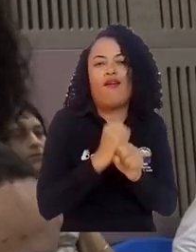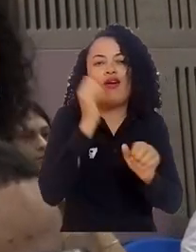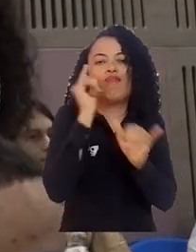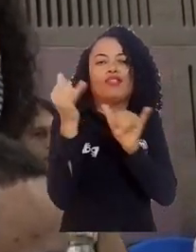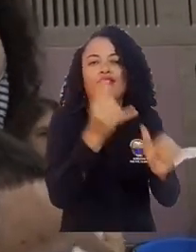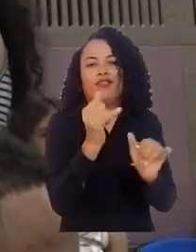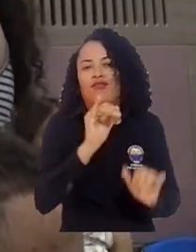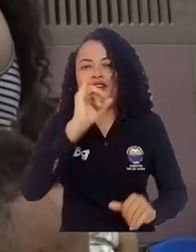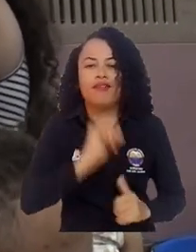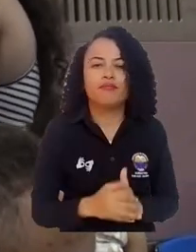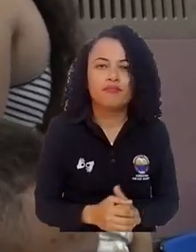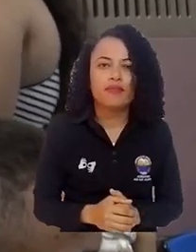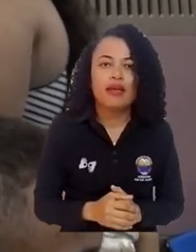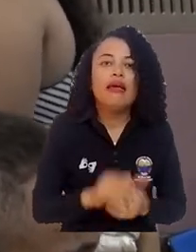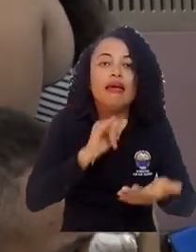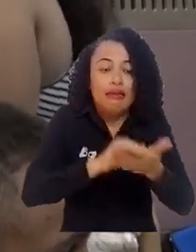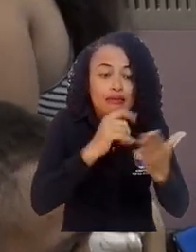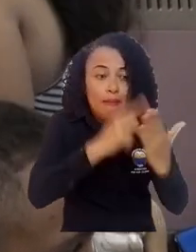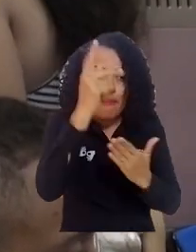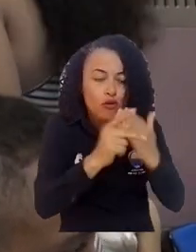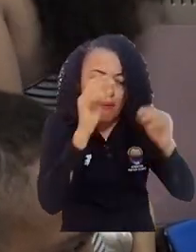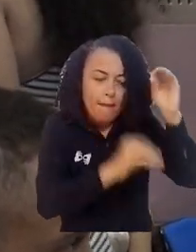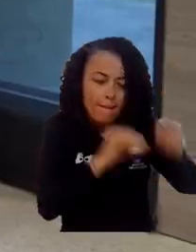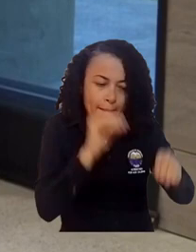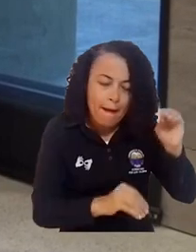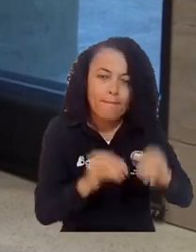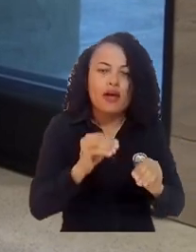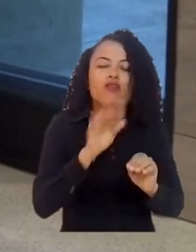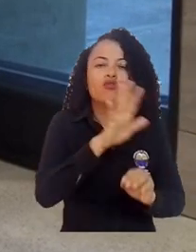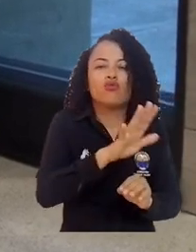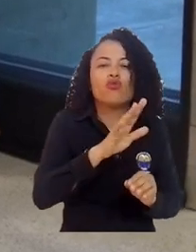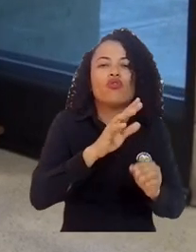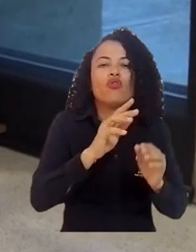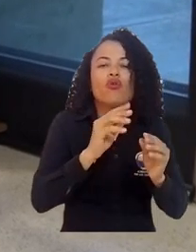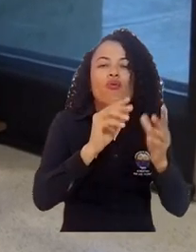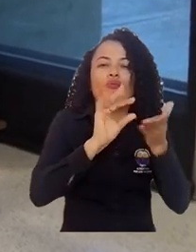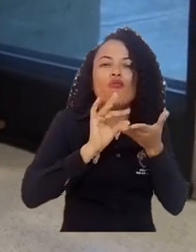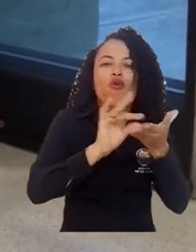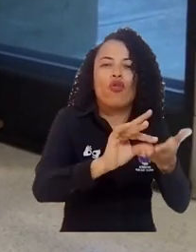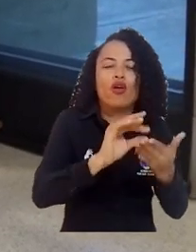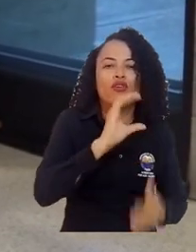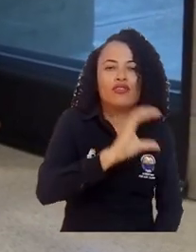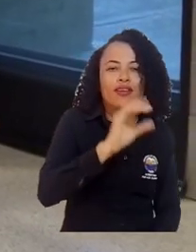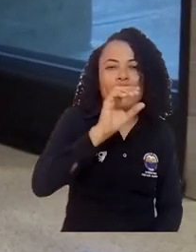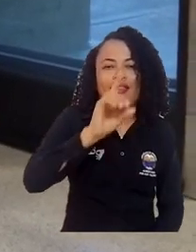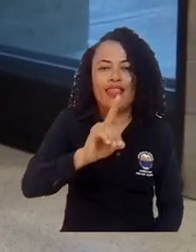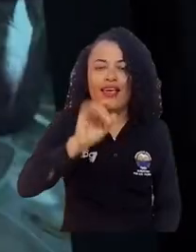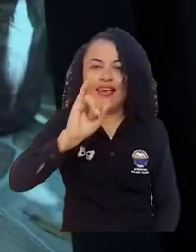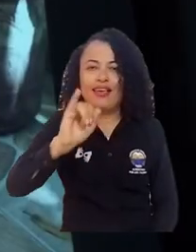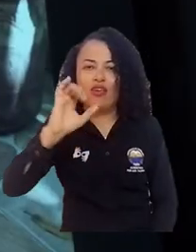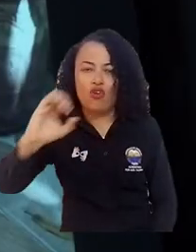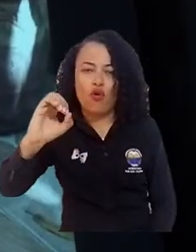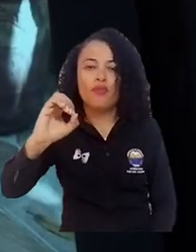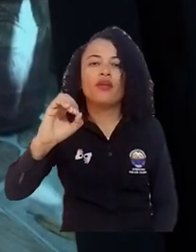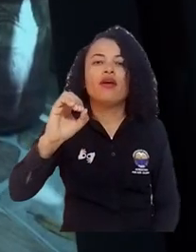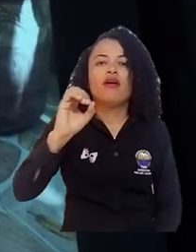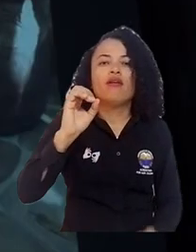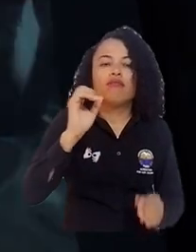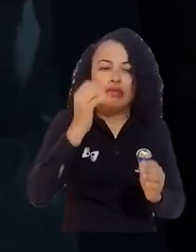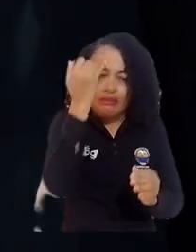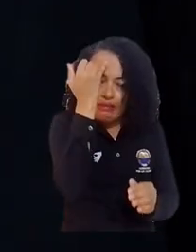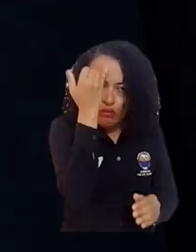La realización de estos proyectos tiene como enfoque de formación el modelo CDIO, concebir, diseñar, implementar y